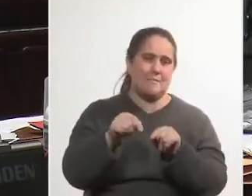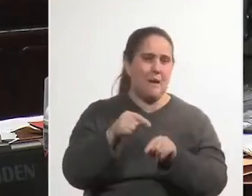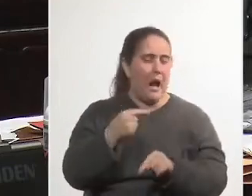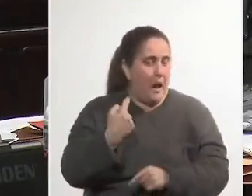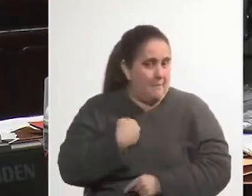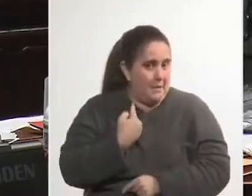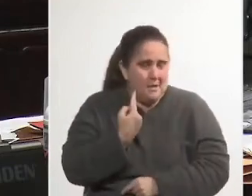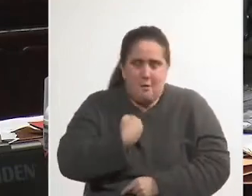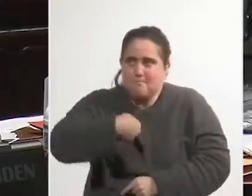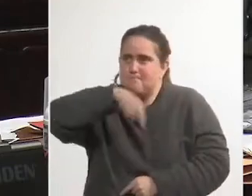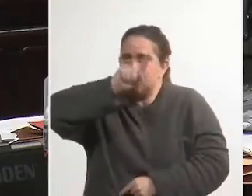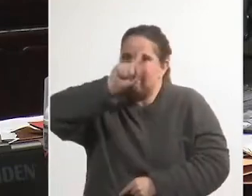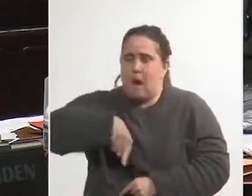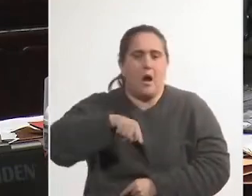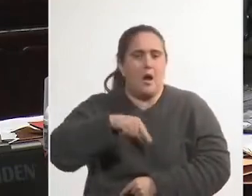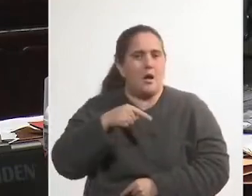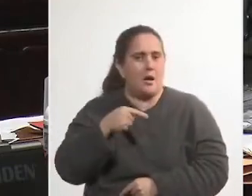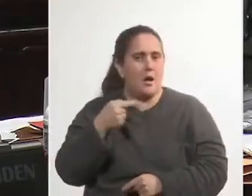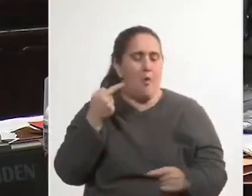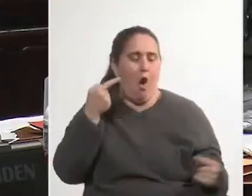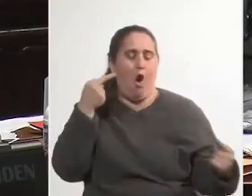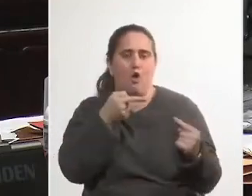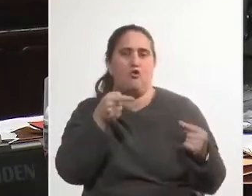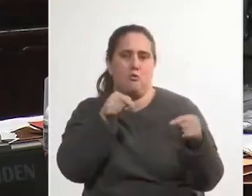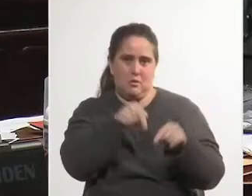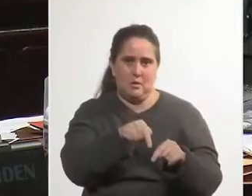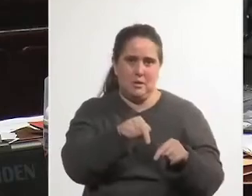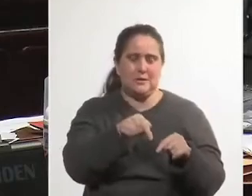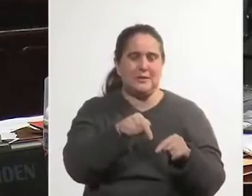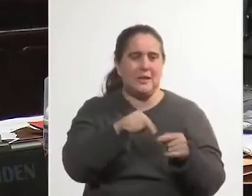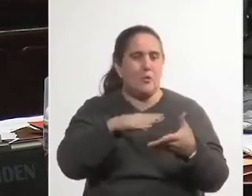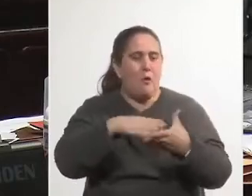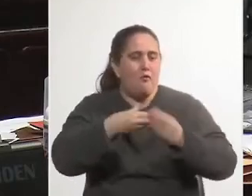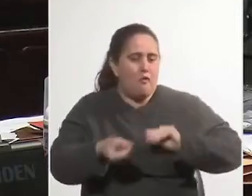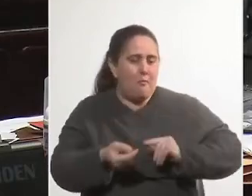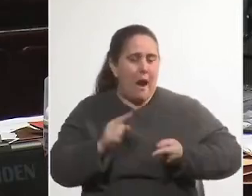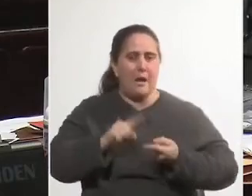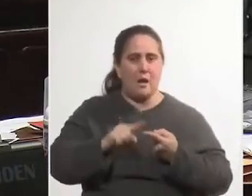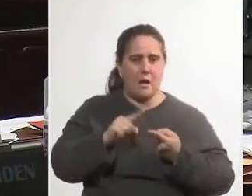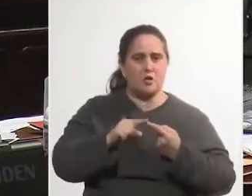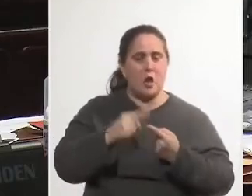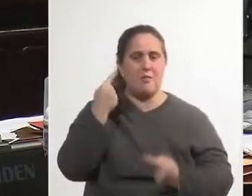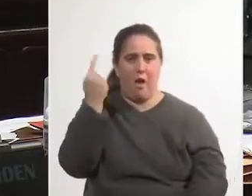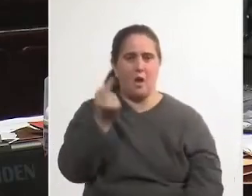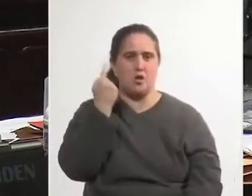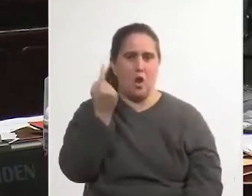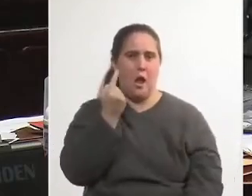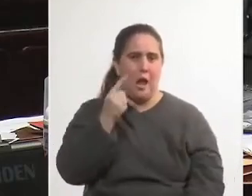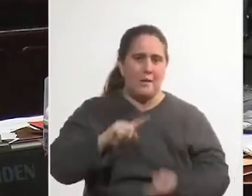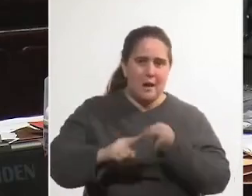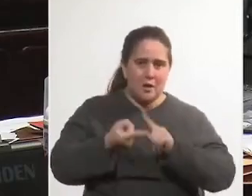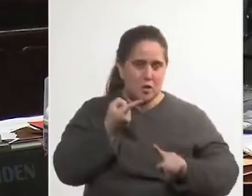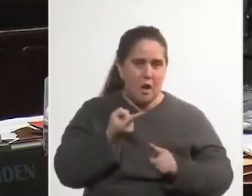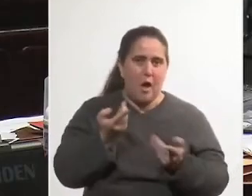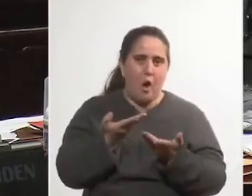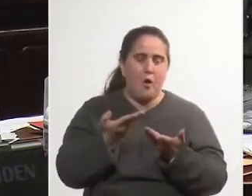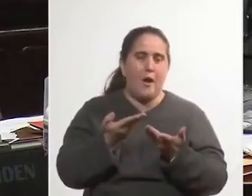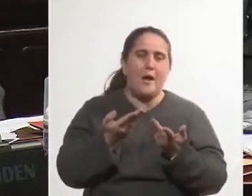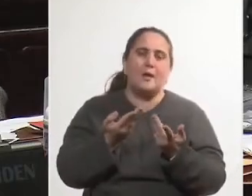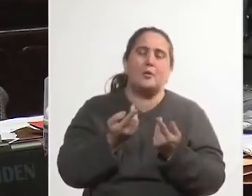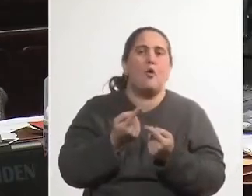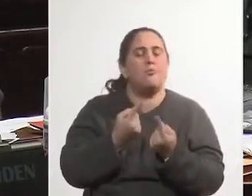la principal objeción que yo le hago a la forma en que se están encarando las relaciones internacionales, alejando